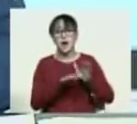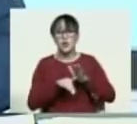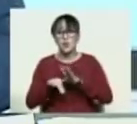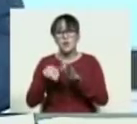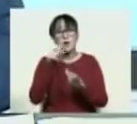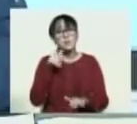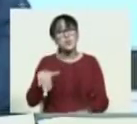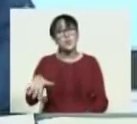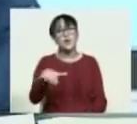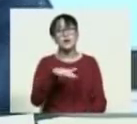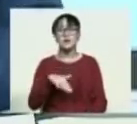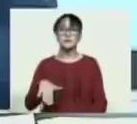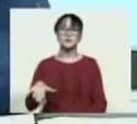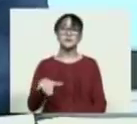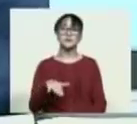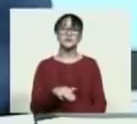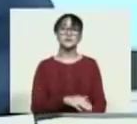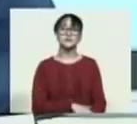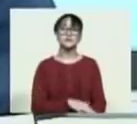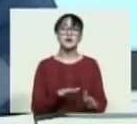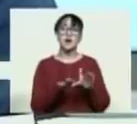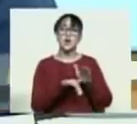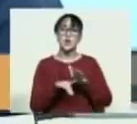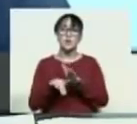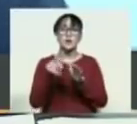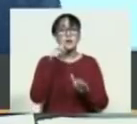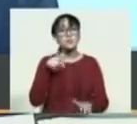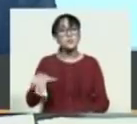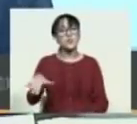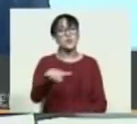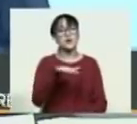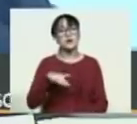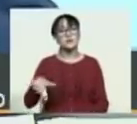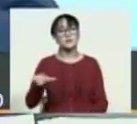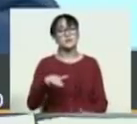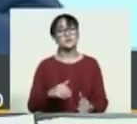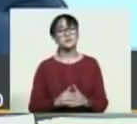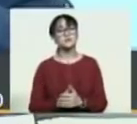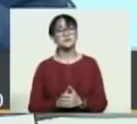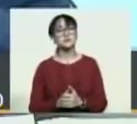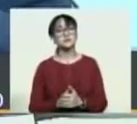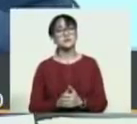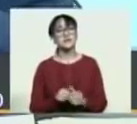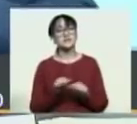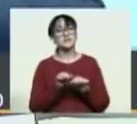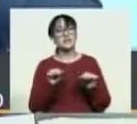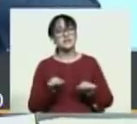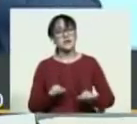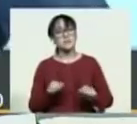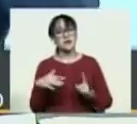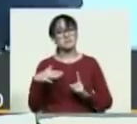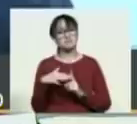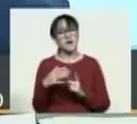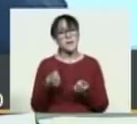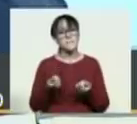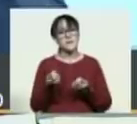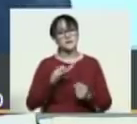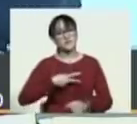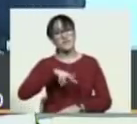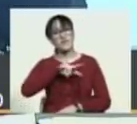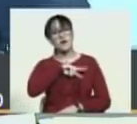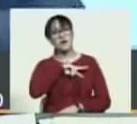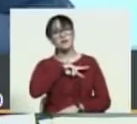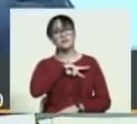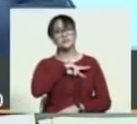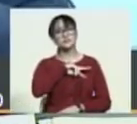pueblo, para robar al pueblo. Es un sistema donde fijan un precio falso,